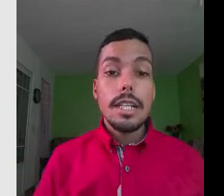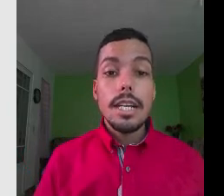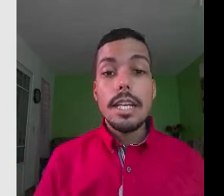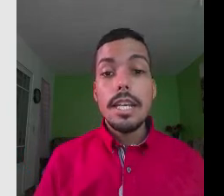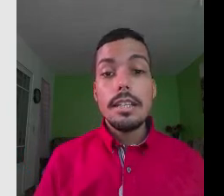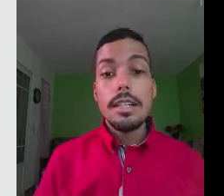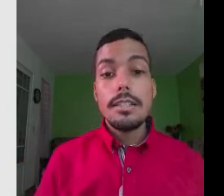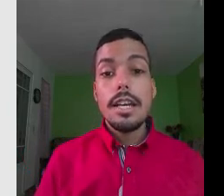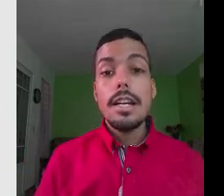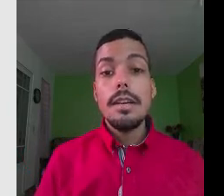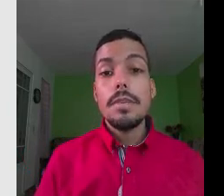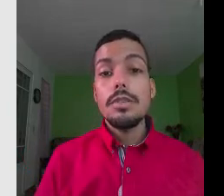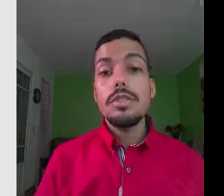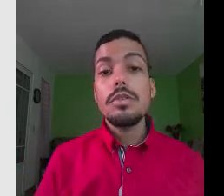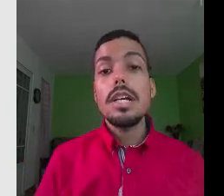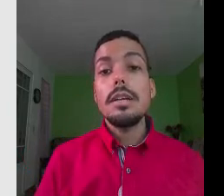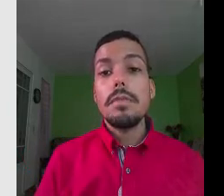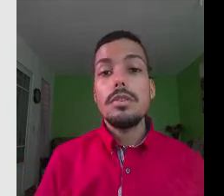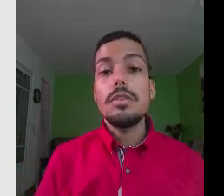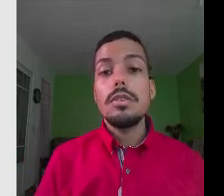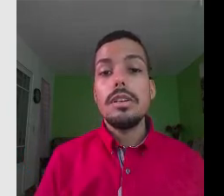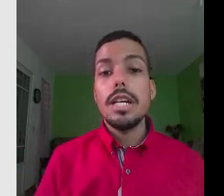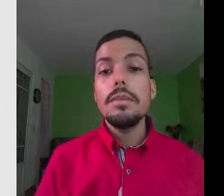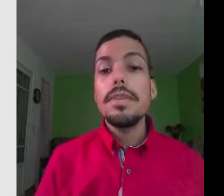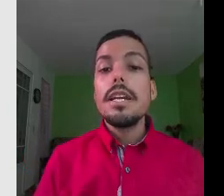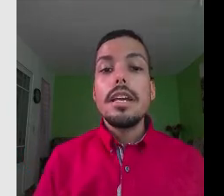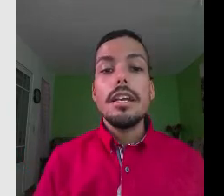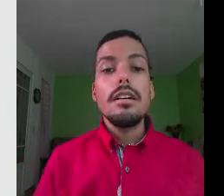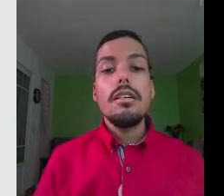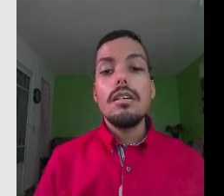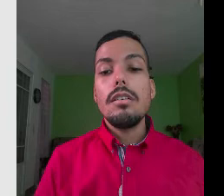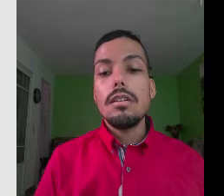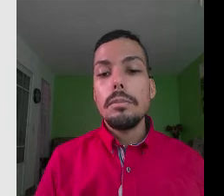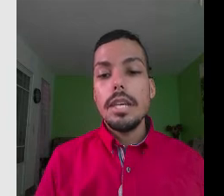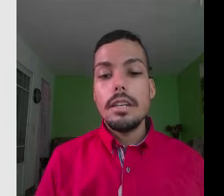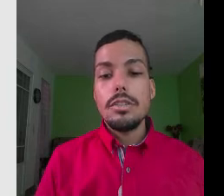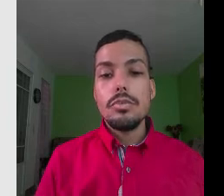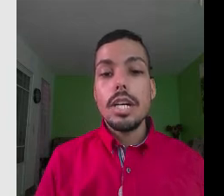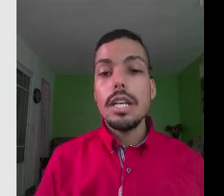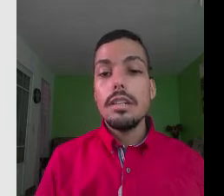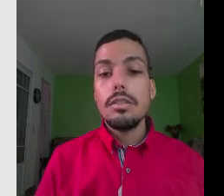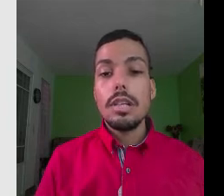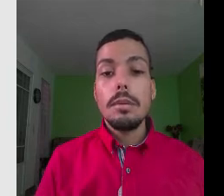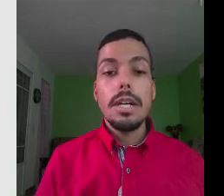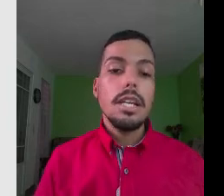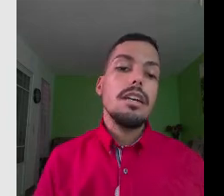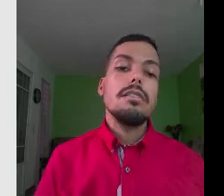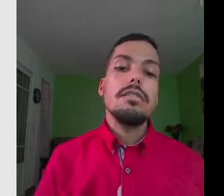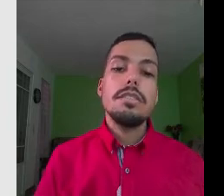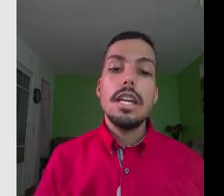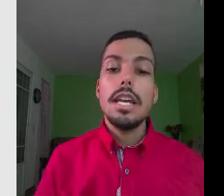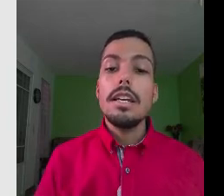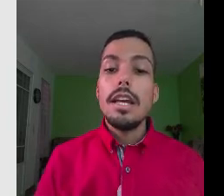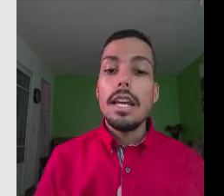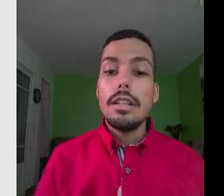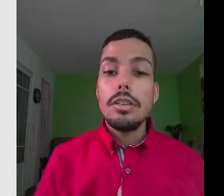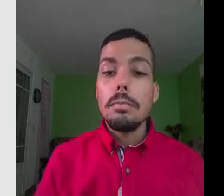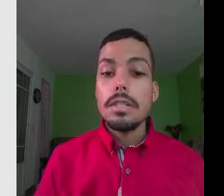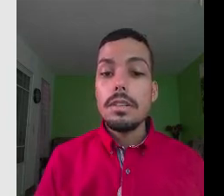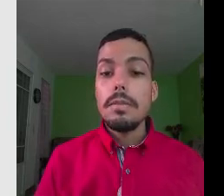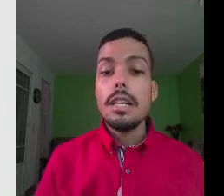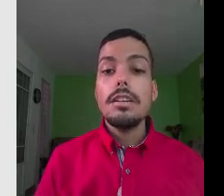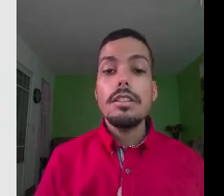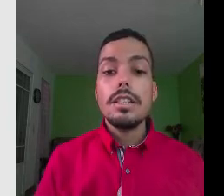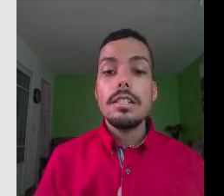escribir la letra X y a trazarla en minúscula y en mayúscula, okay? In all page, right? En toda la página. Así que en